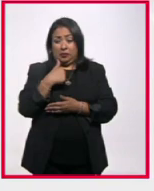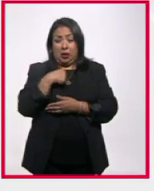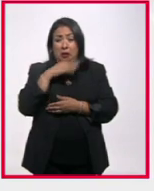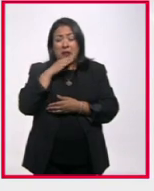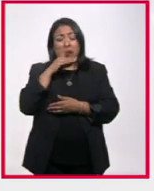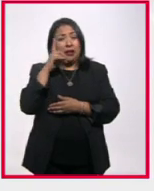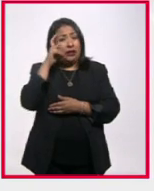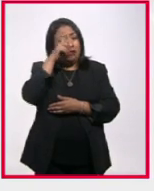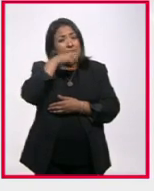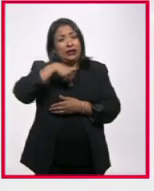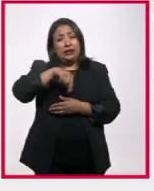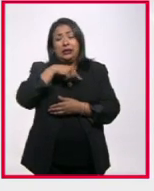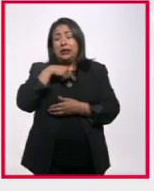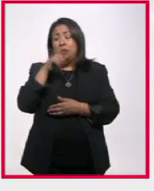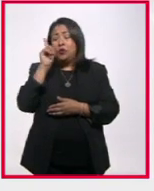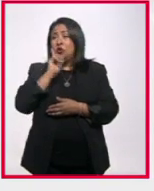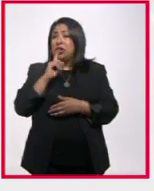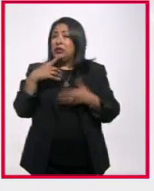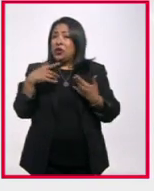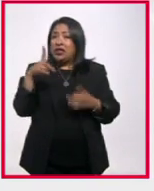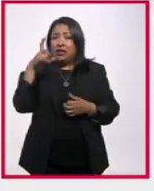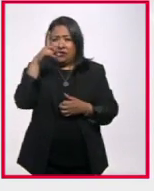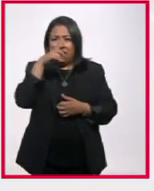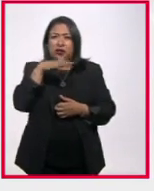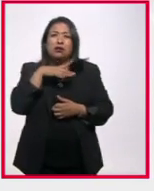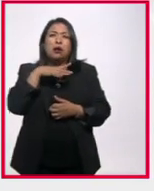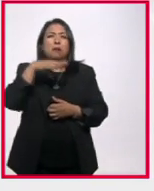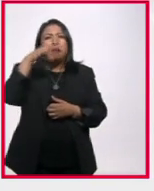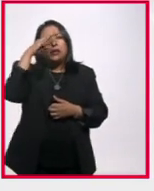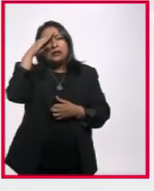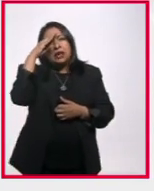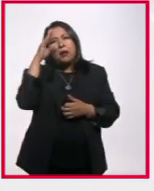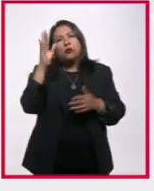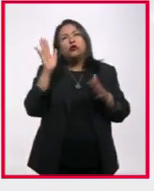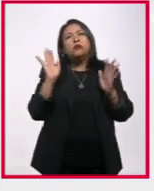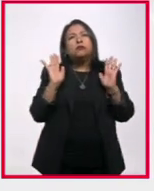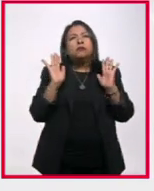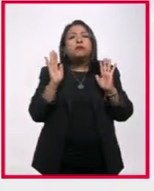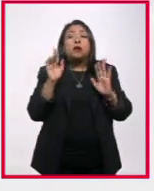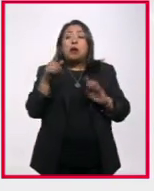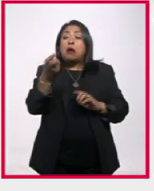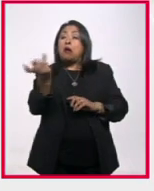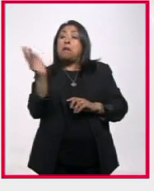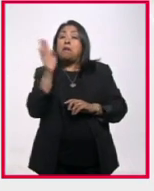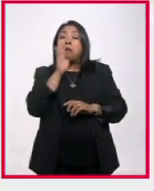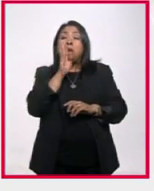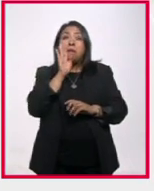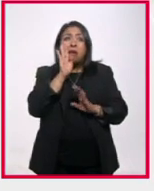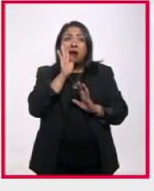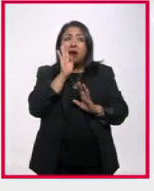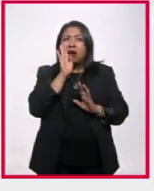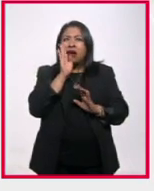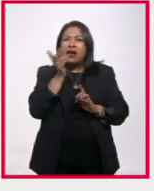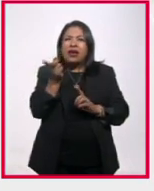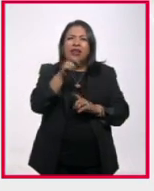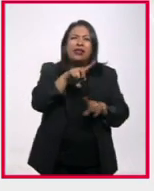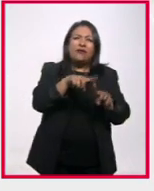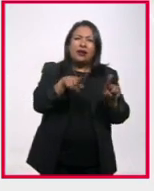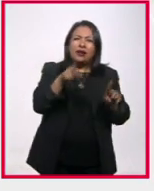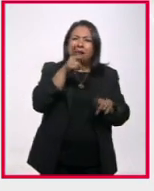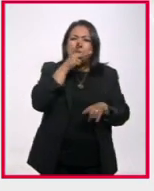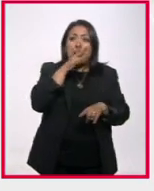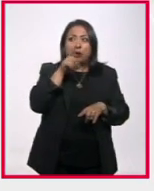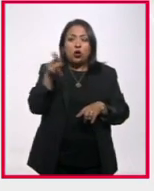las mujeres y tenemos expectaciones de las madres que no tenemos de los padres, y eso